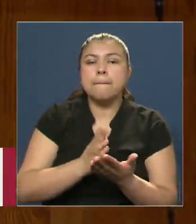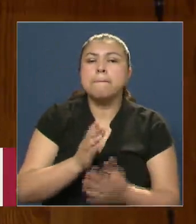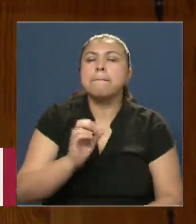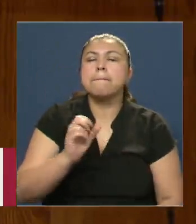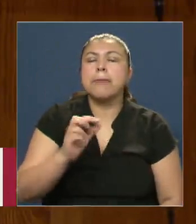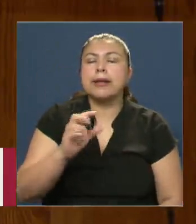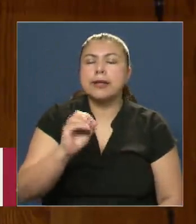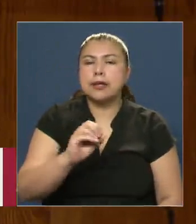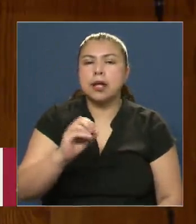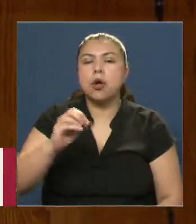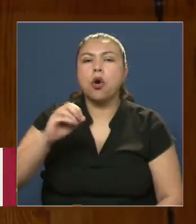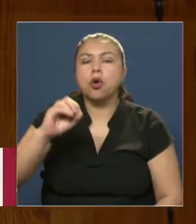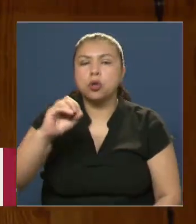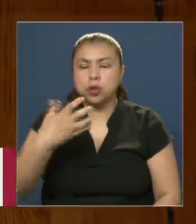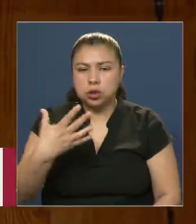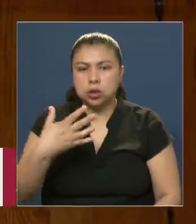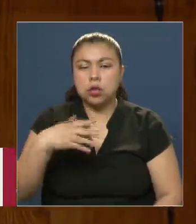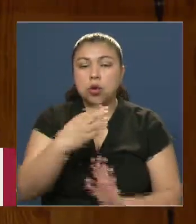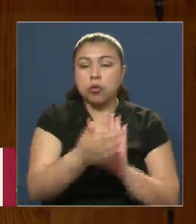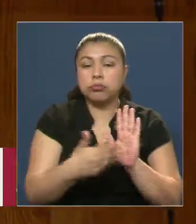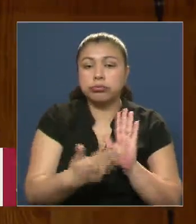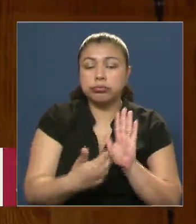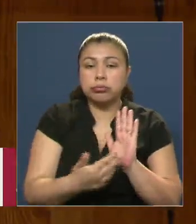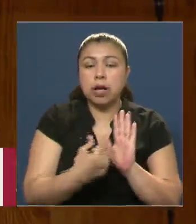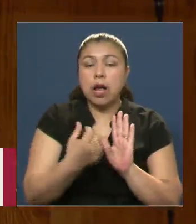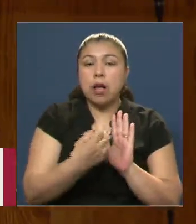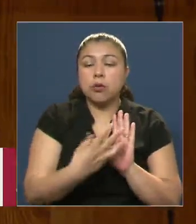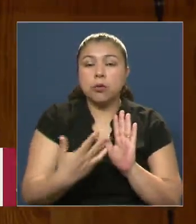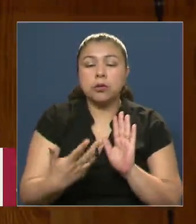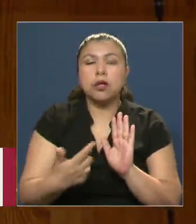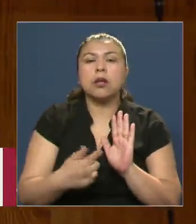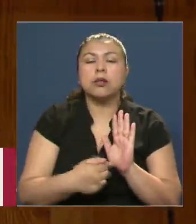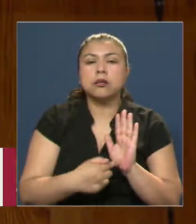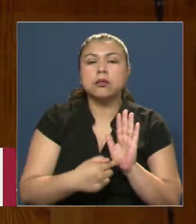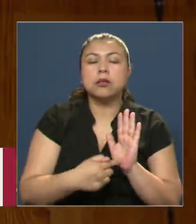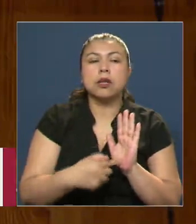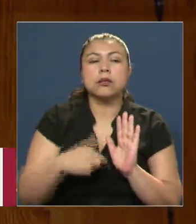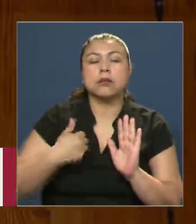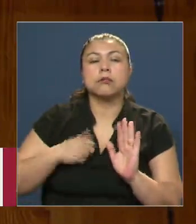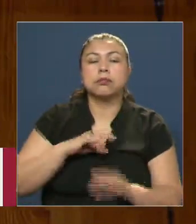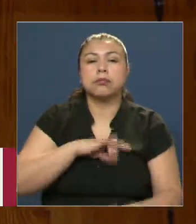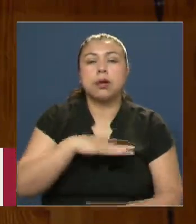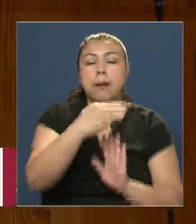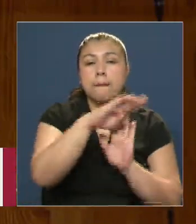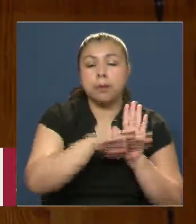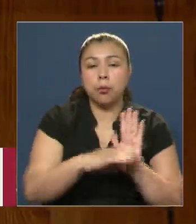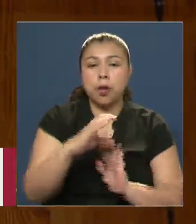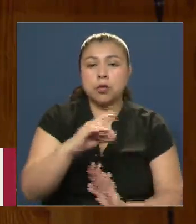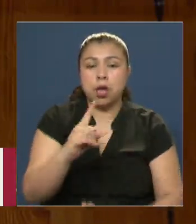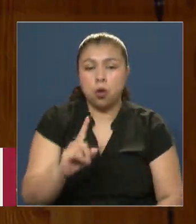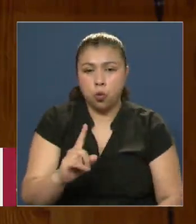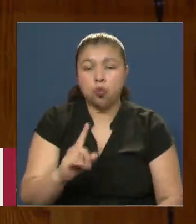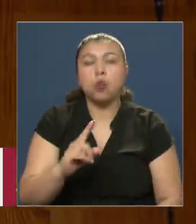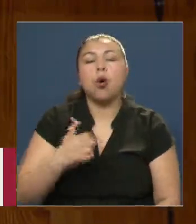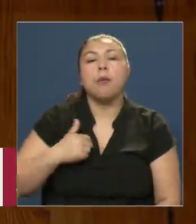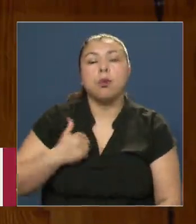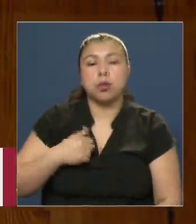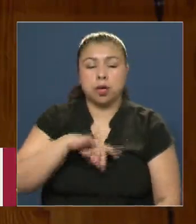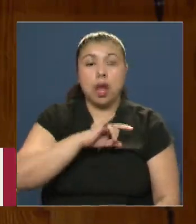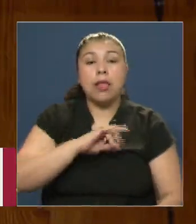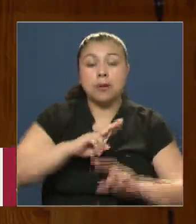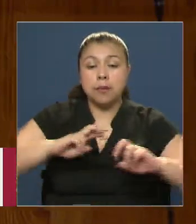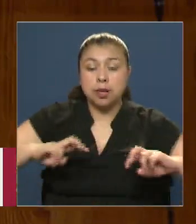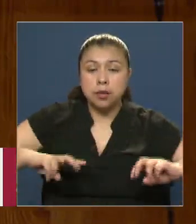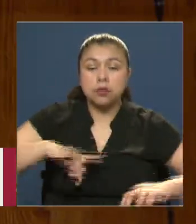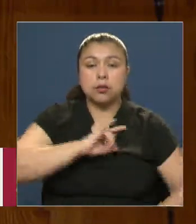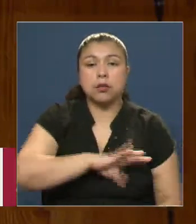Ministerio del Interior y Seguridad Pública, capítulo 33, Policía de Investigaciones de Chile, programa 01, Policía de Investigaciones de Chile,